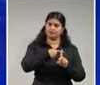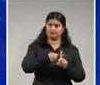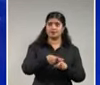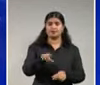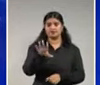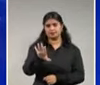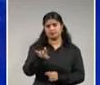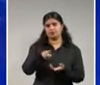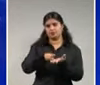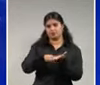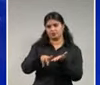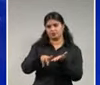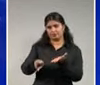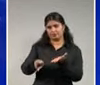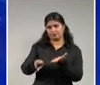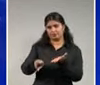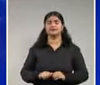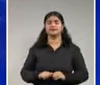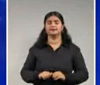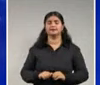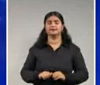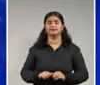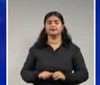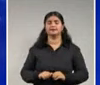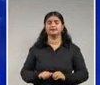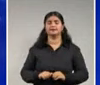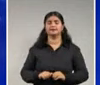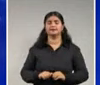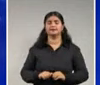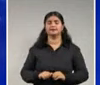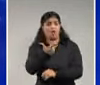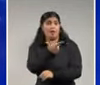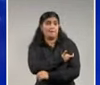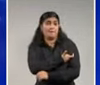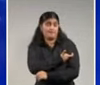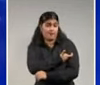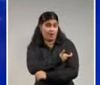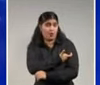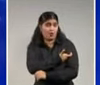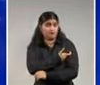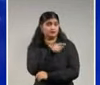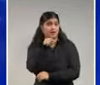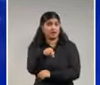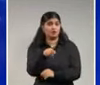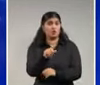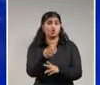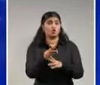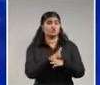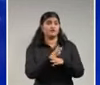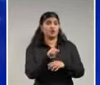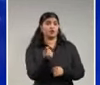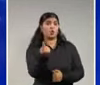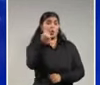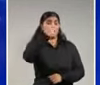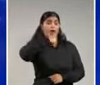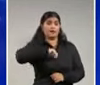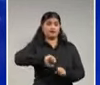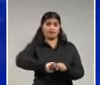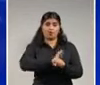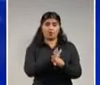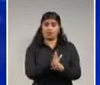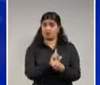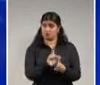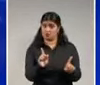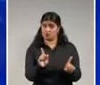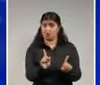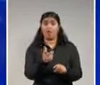vacuna, aunque la vacuna, reiteramos, no evita que usted se pueda contagiar nuevamente. Por lo tanto, las medidas, porque